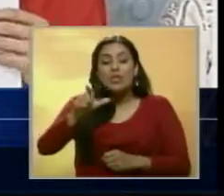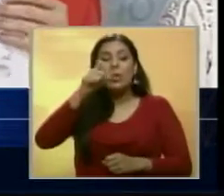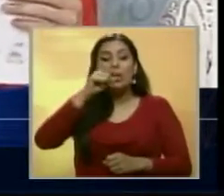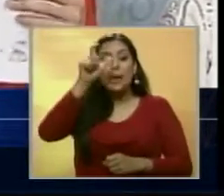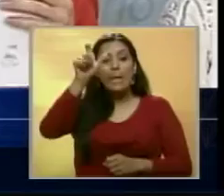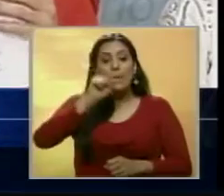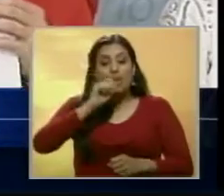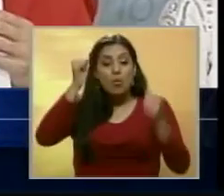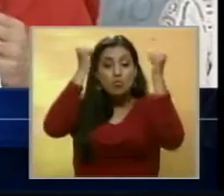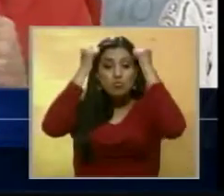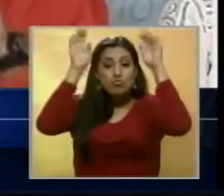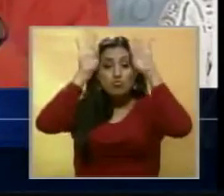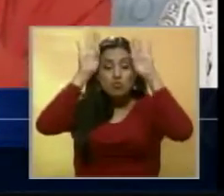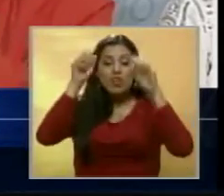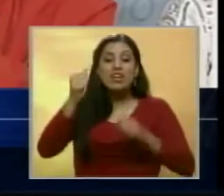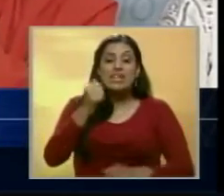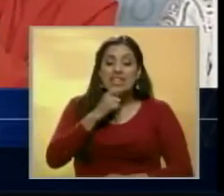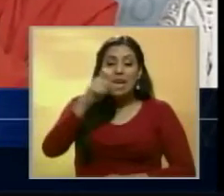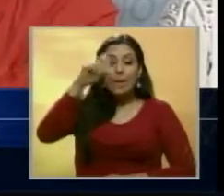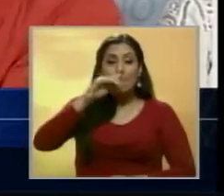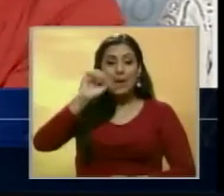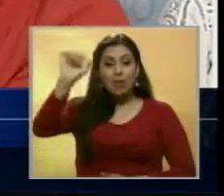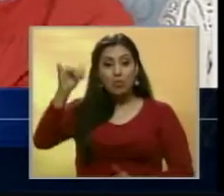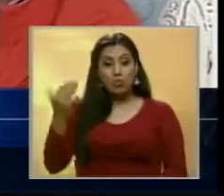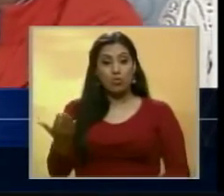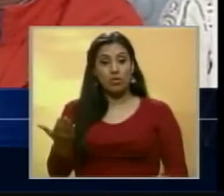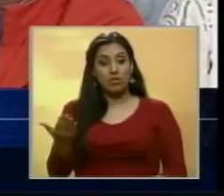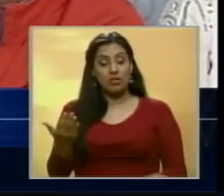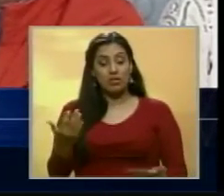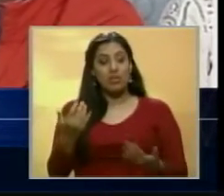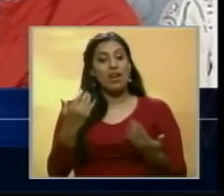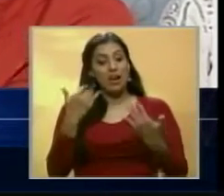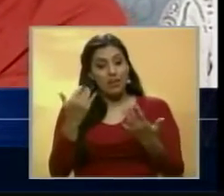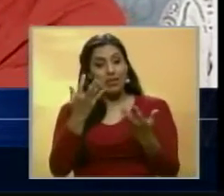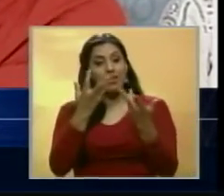nosotros, esto es un trabajo serio. Aquí están los datos.